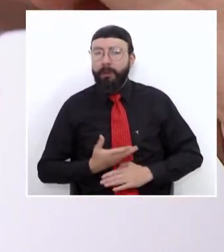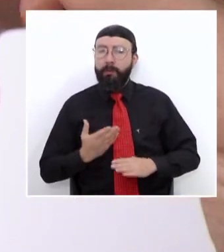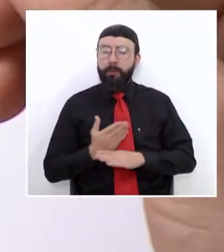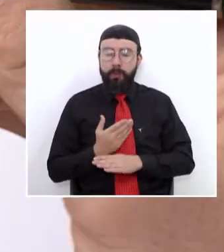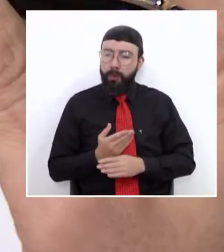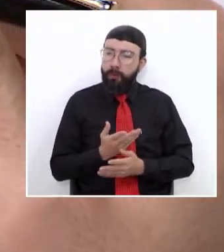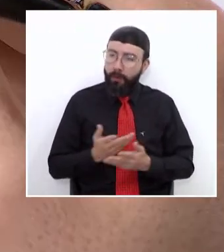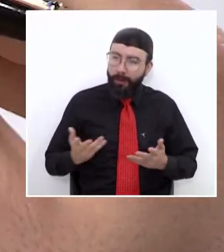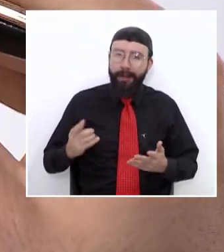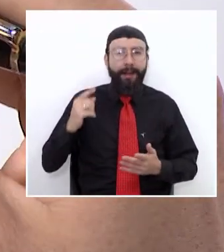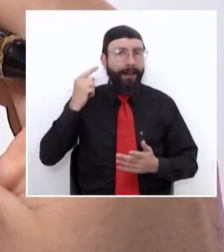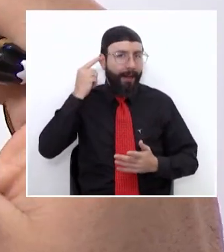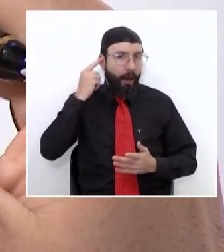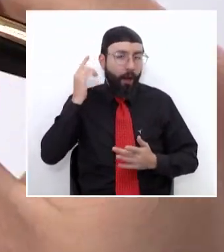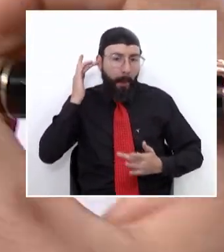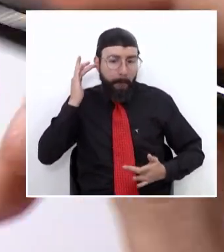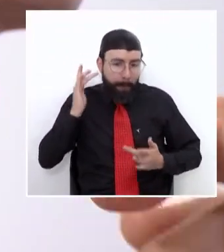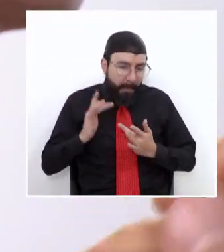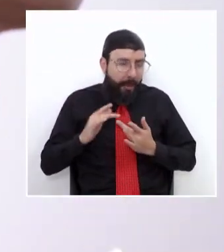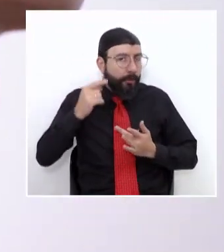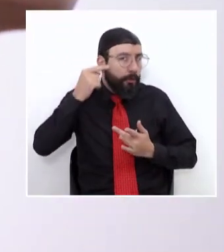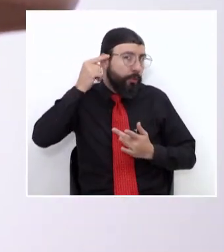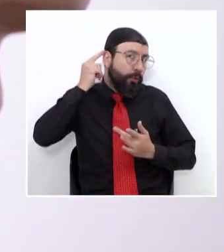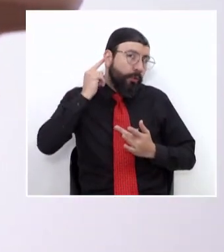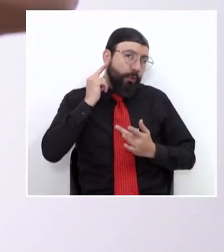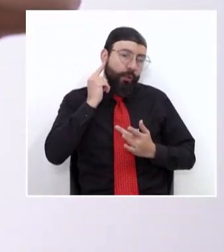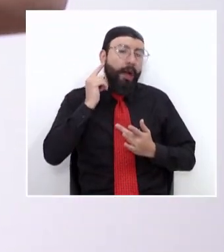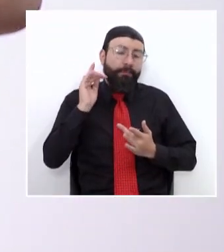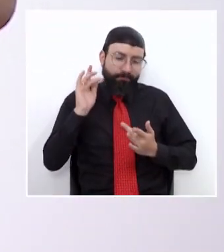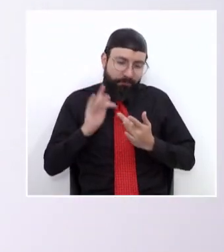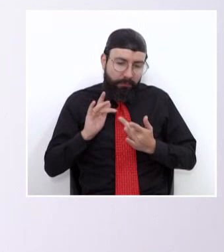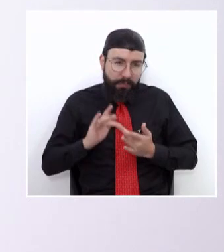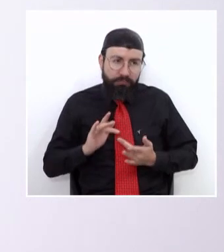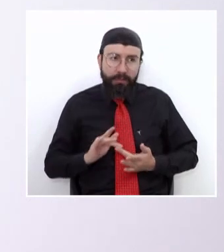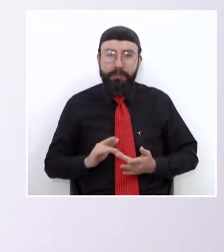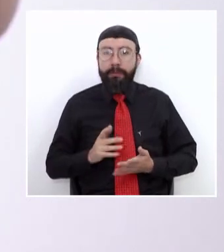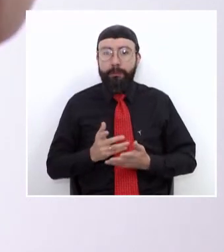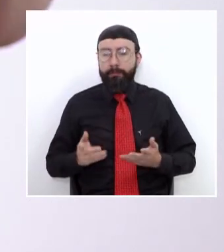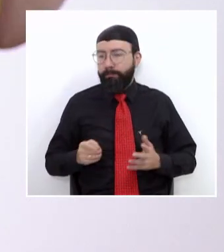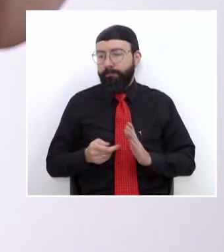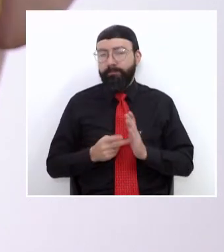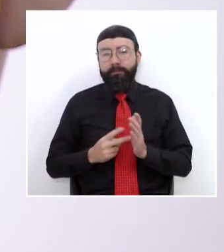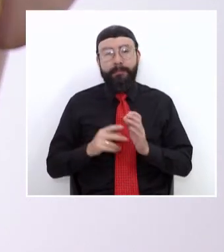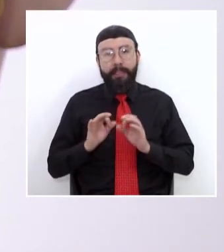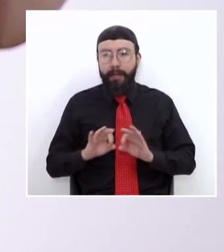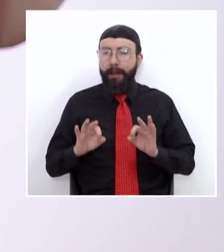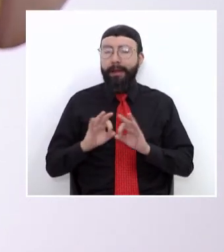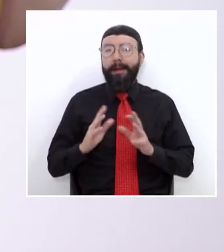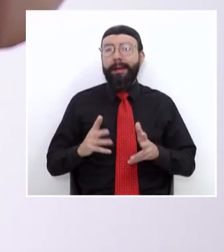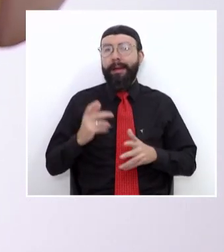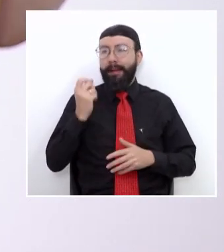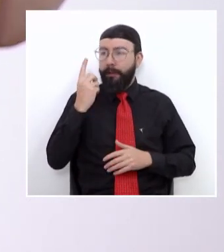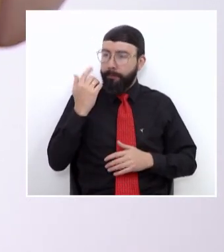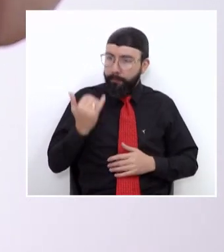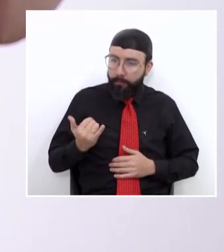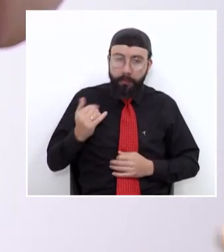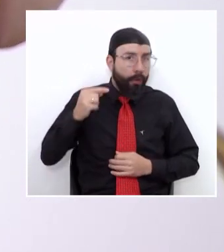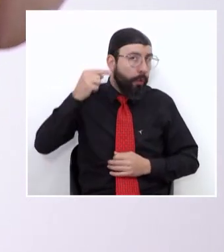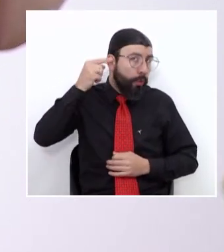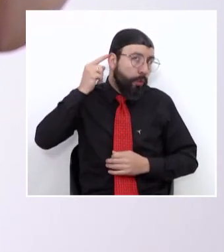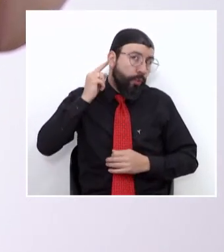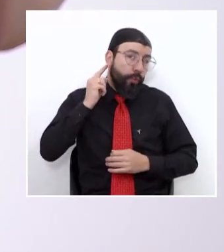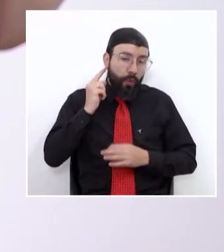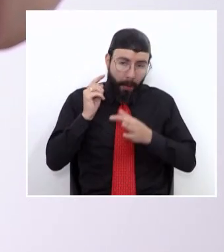y bueno, con todas estas respuestas neurovegetativas. Entonces, es muy importante entender que la auriculomedicina no es algo ahí